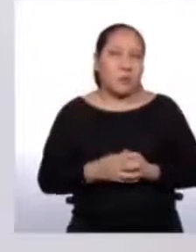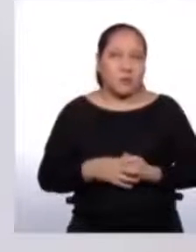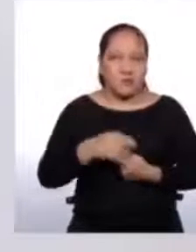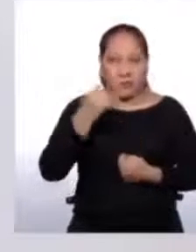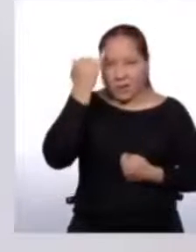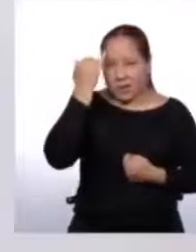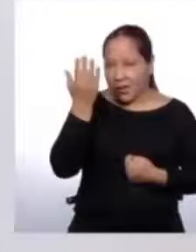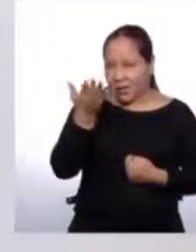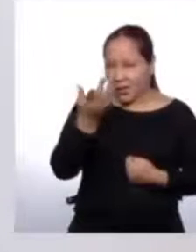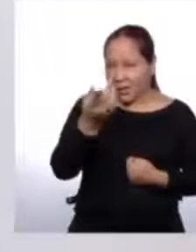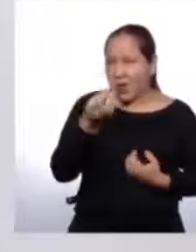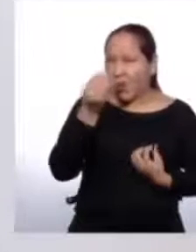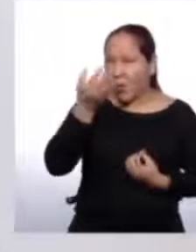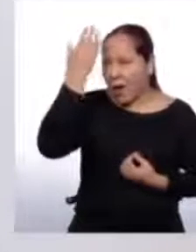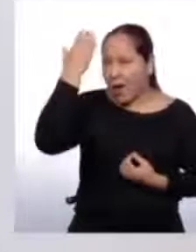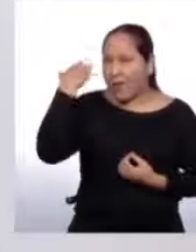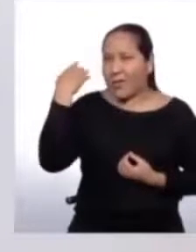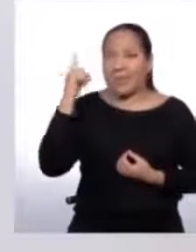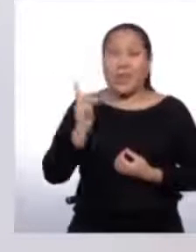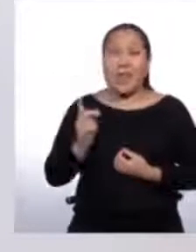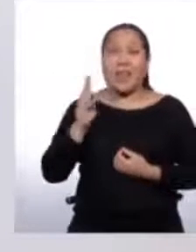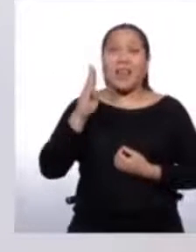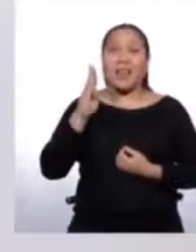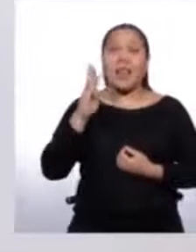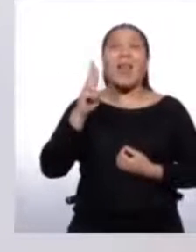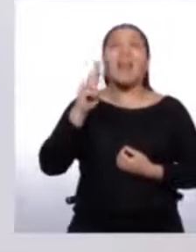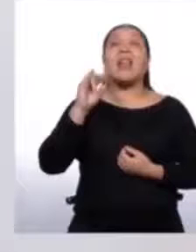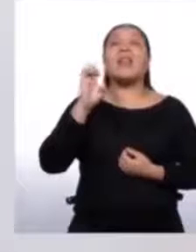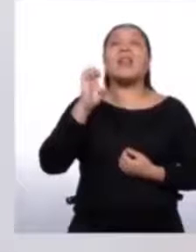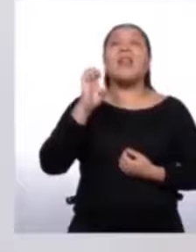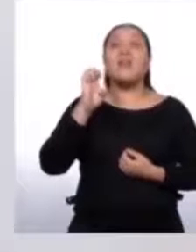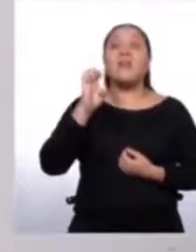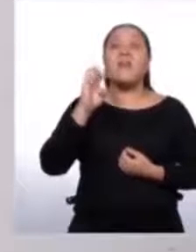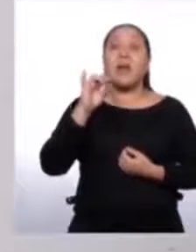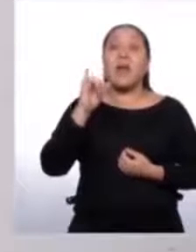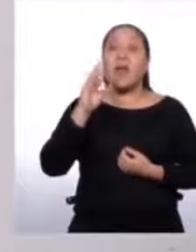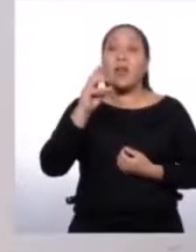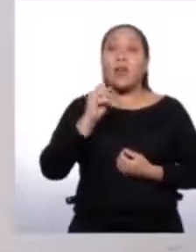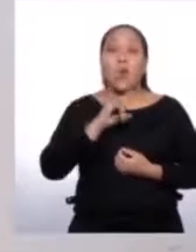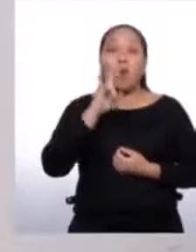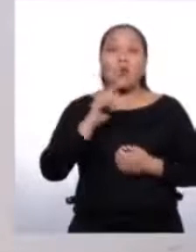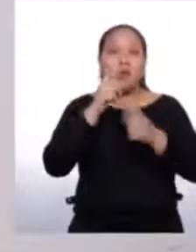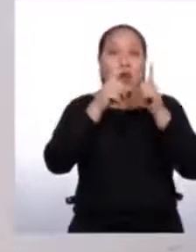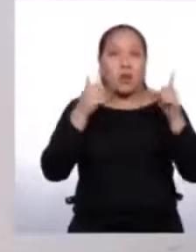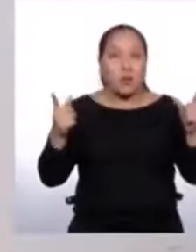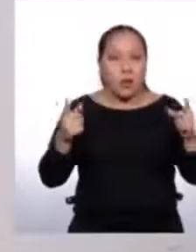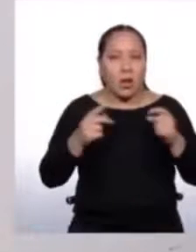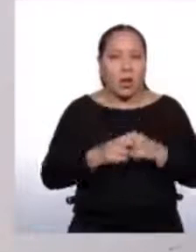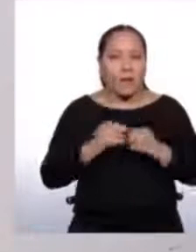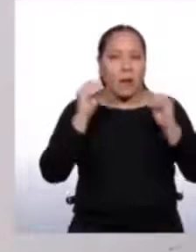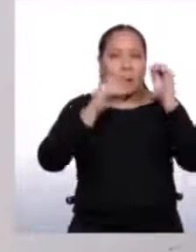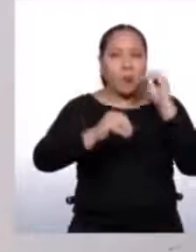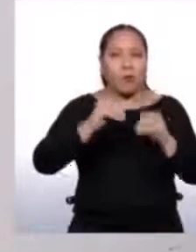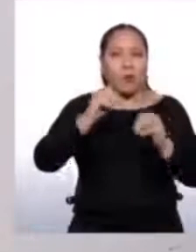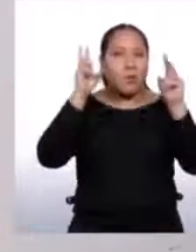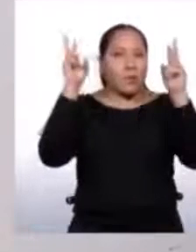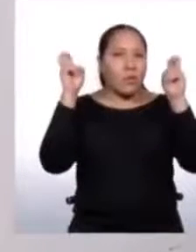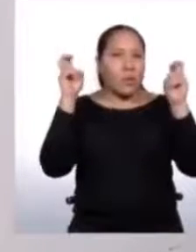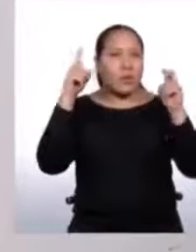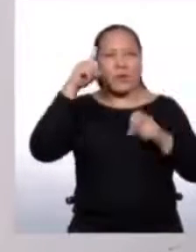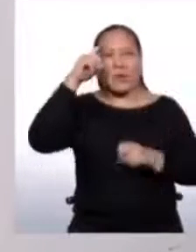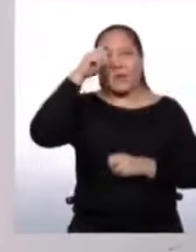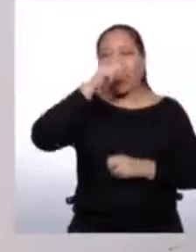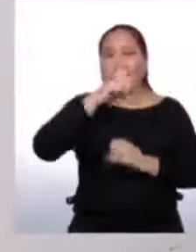todo? Además, Ribeiro utiliza la literatura para hablar de temas muy crudos y reflexiona